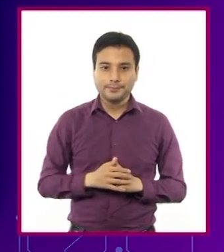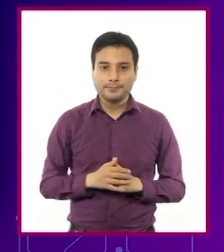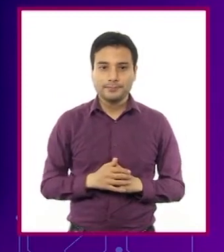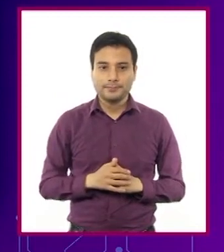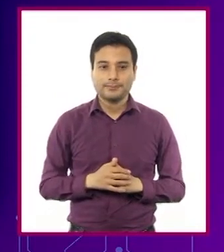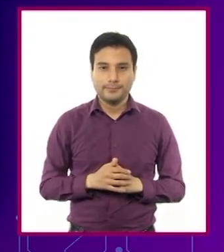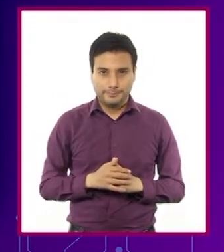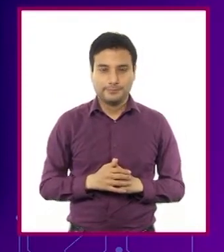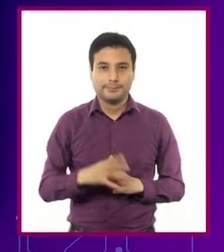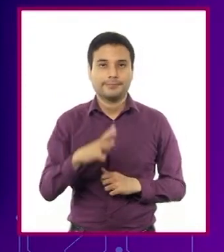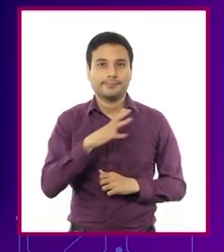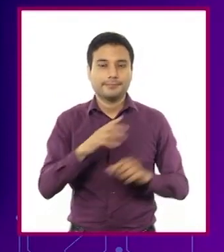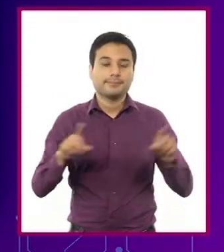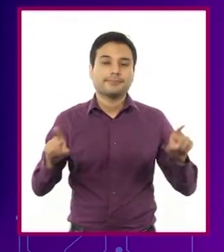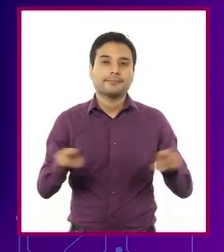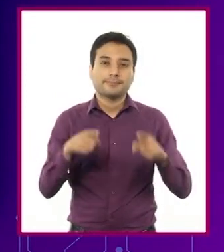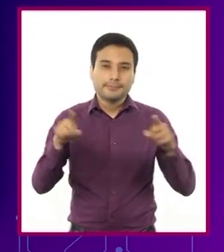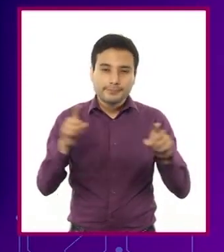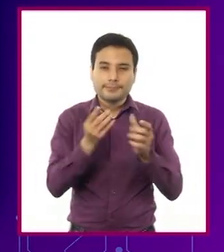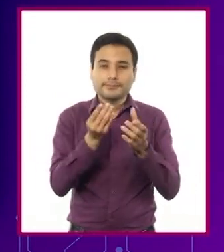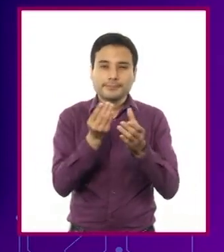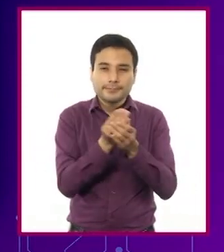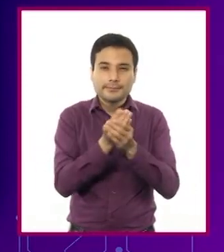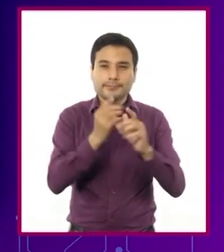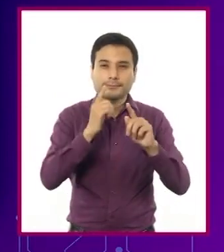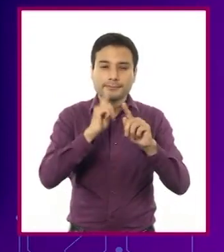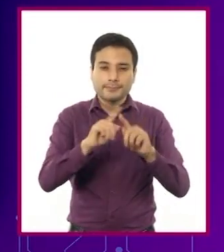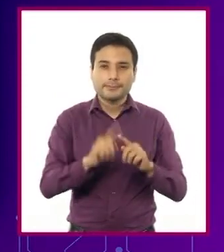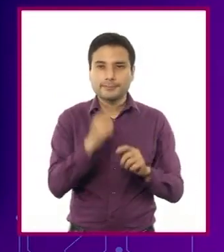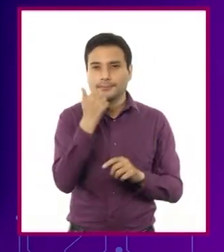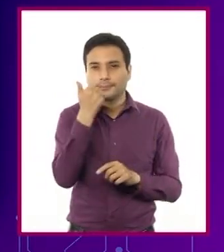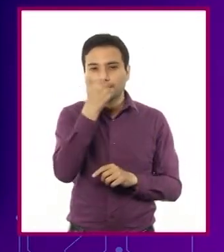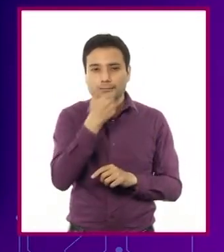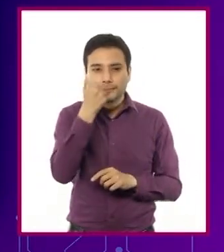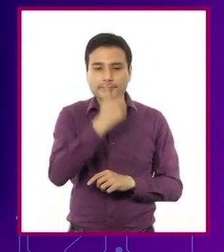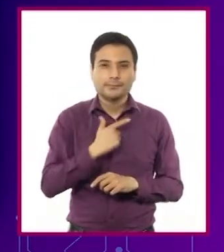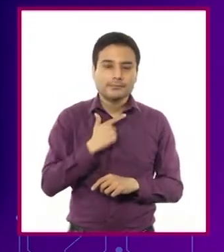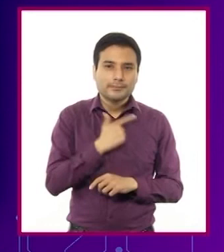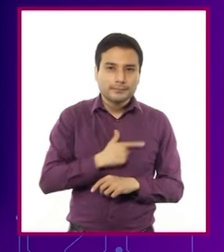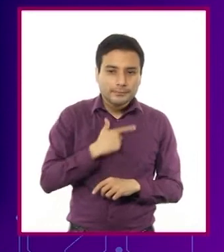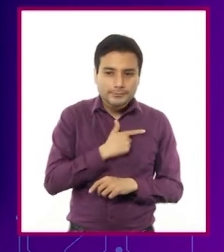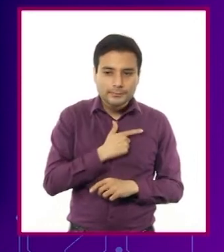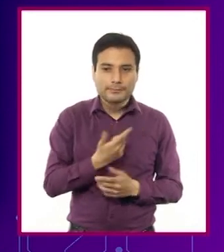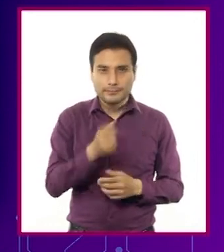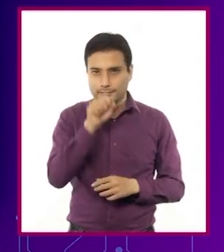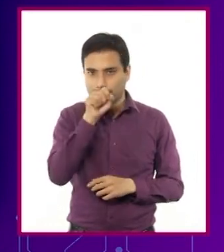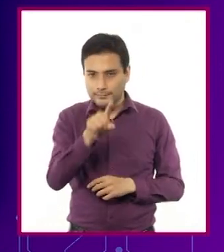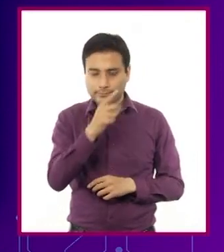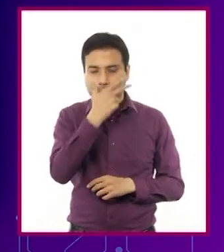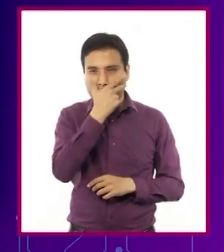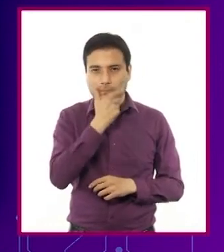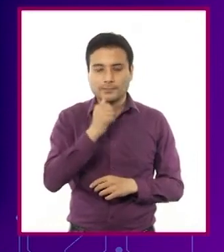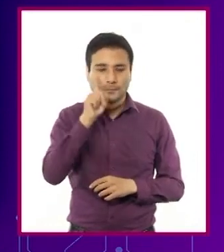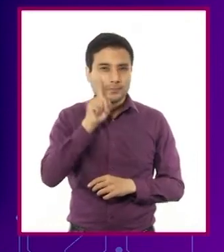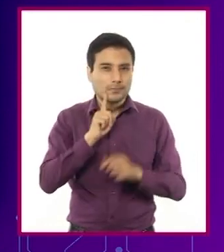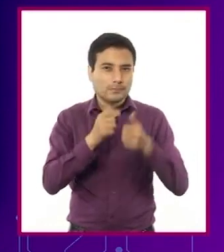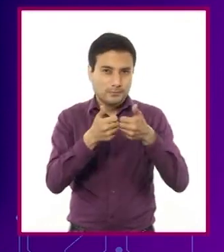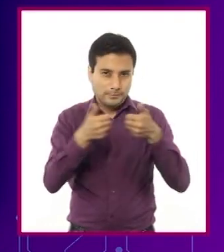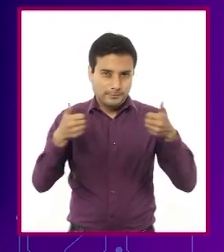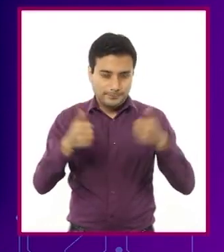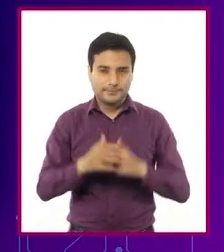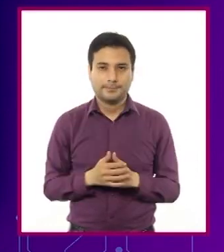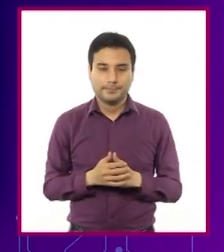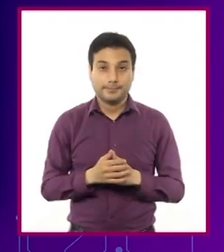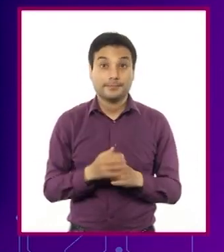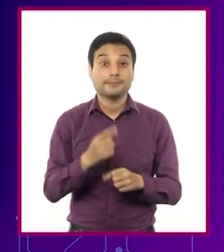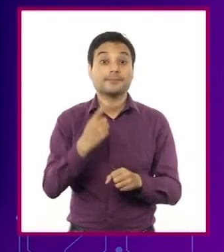géneros musicales y si el estudiante que contestó es hombre o mujer. Entonces, primero se calcula el